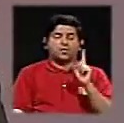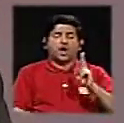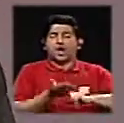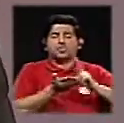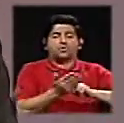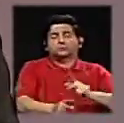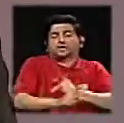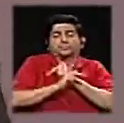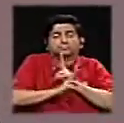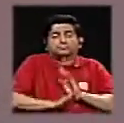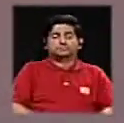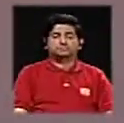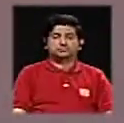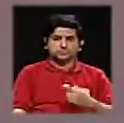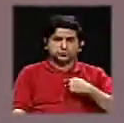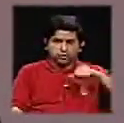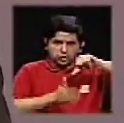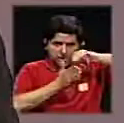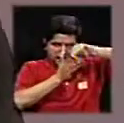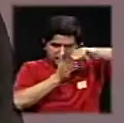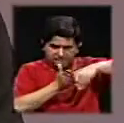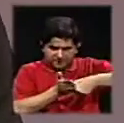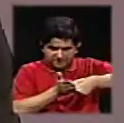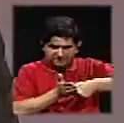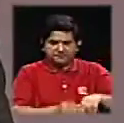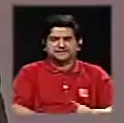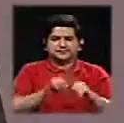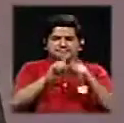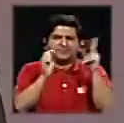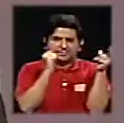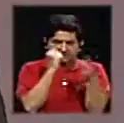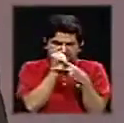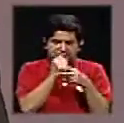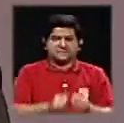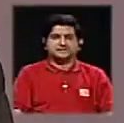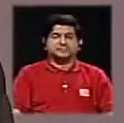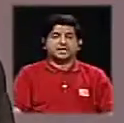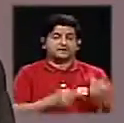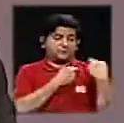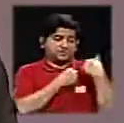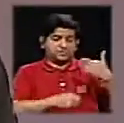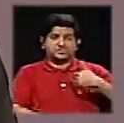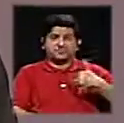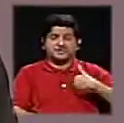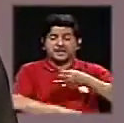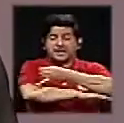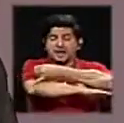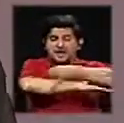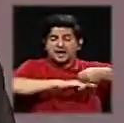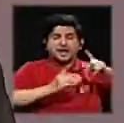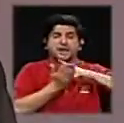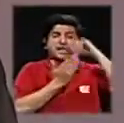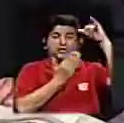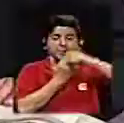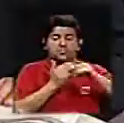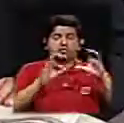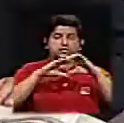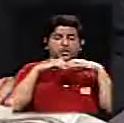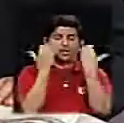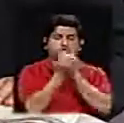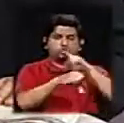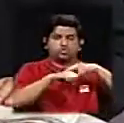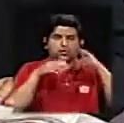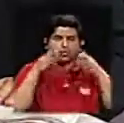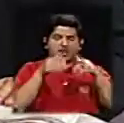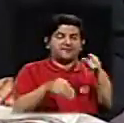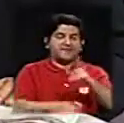contrato. Por eso yo insisto, y lo insisto muchas veces, el que tiene la responsabilidad es el ingeniero de proyecto del CONAVI. ¿Por qué? Porque él